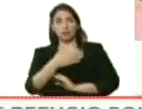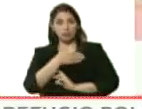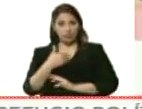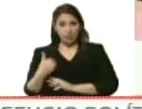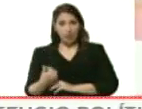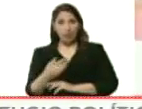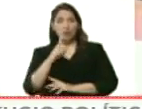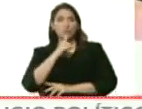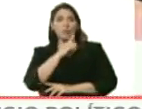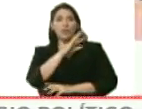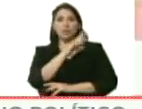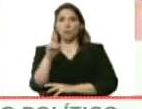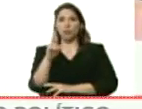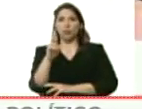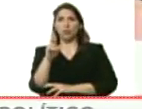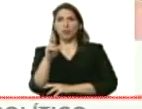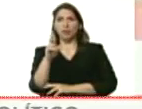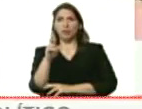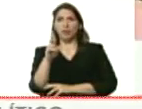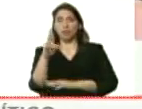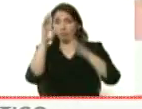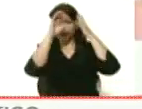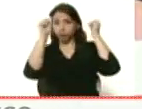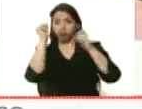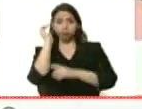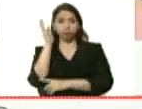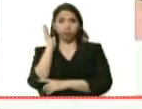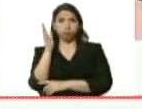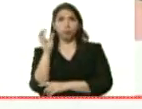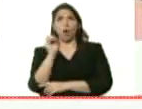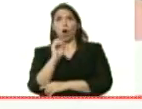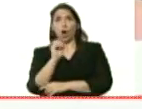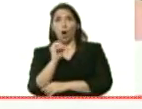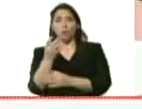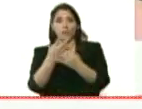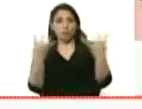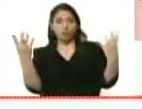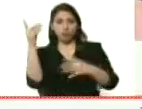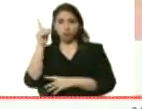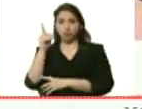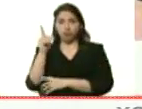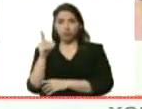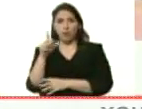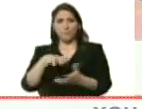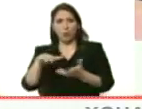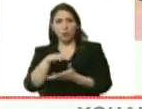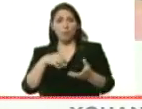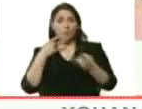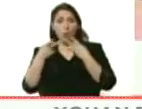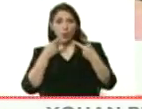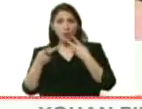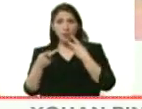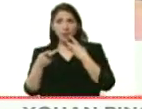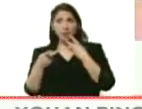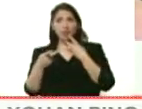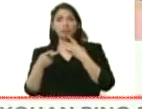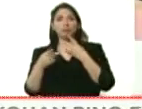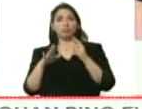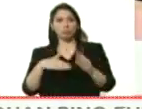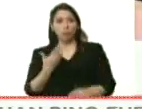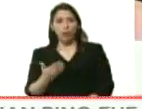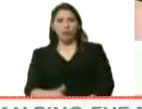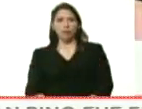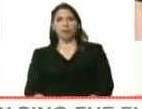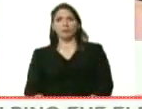república. Una Cámara o un Senado legislativo hereditario que en las tempestades políticas se interponga entre las